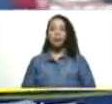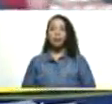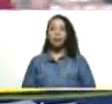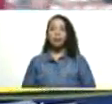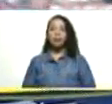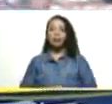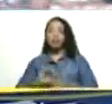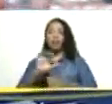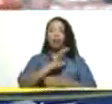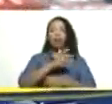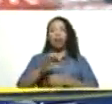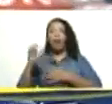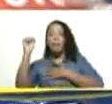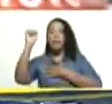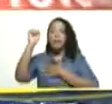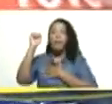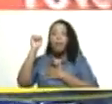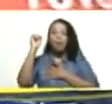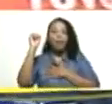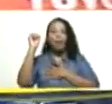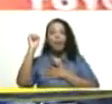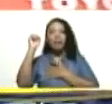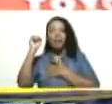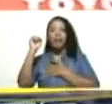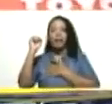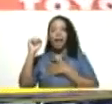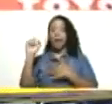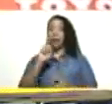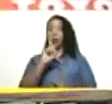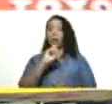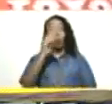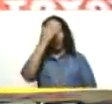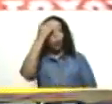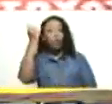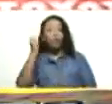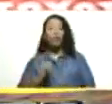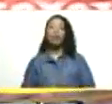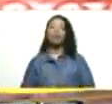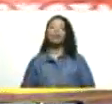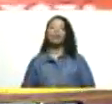Cantar y bailar. Y no se les olvide.